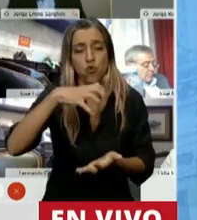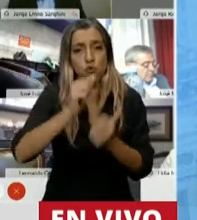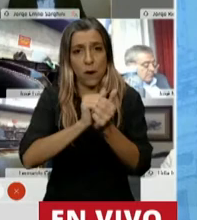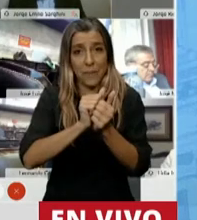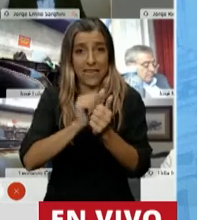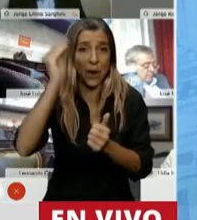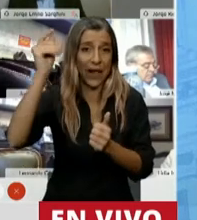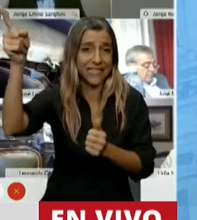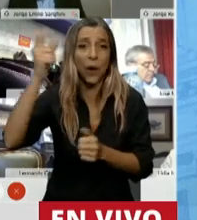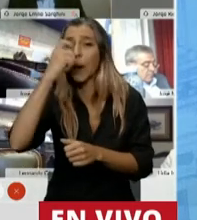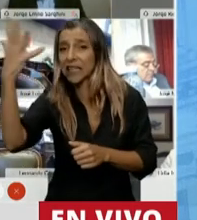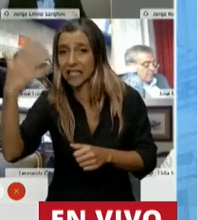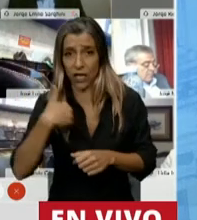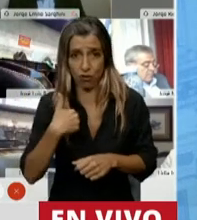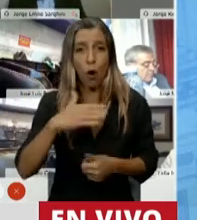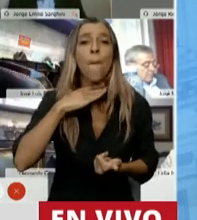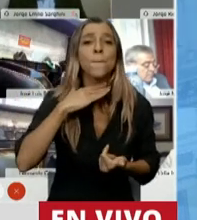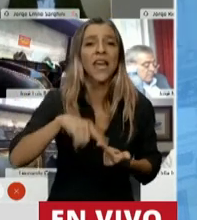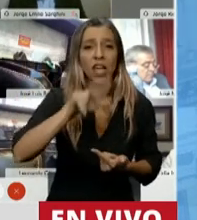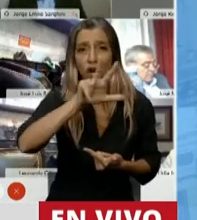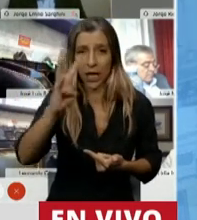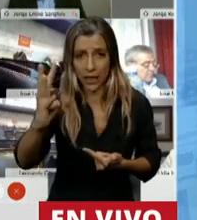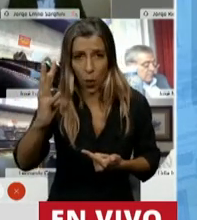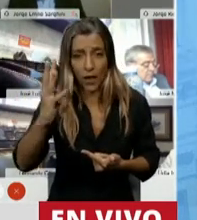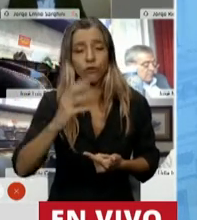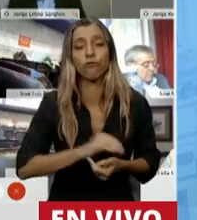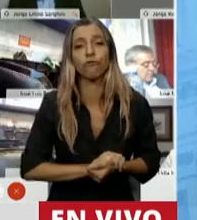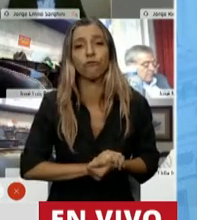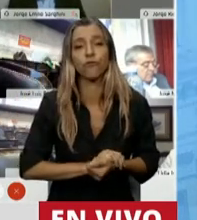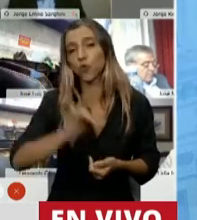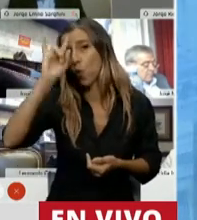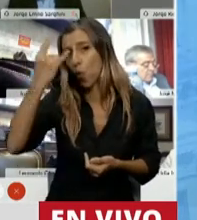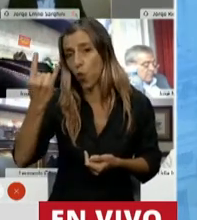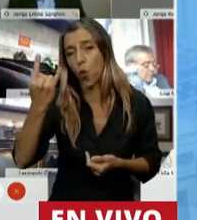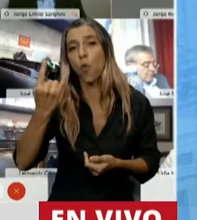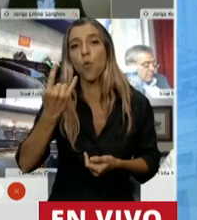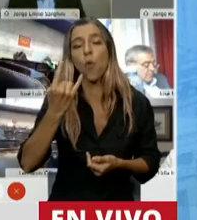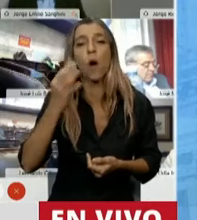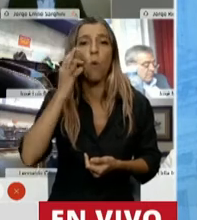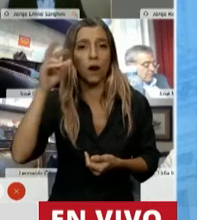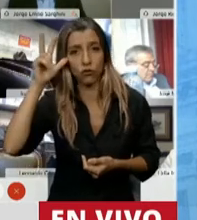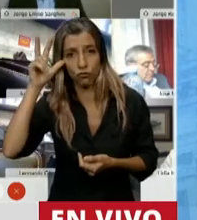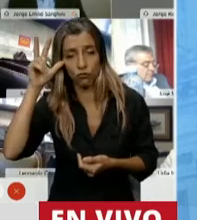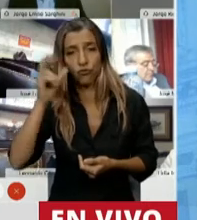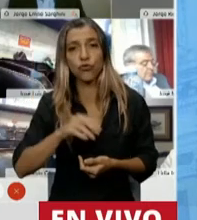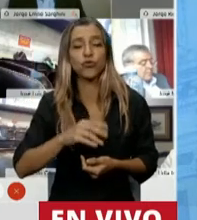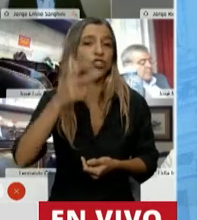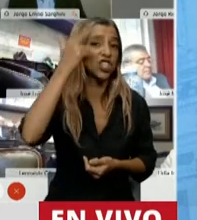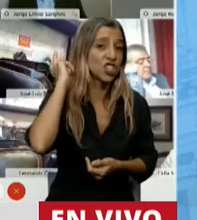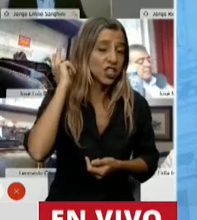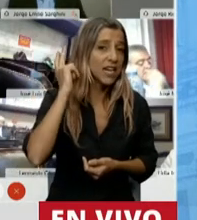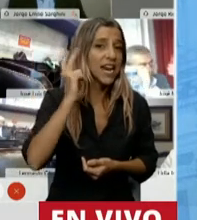25, México tiene 34, Uruguay 48,